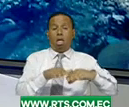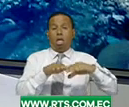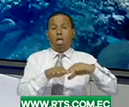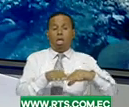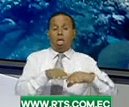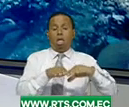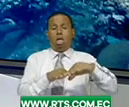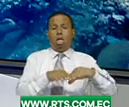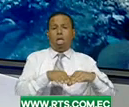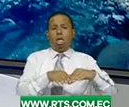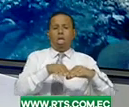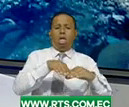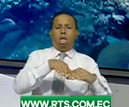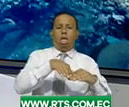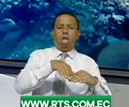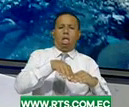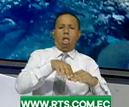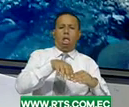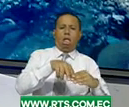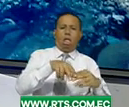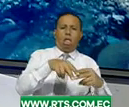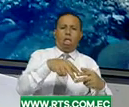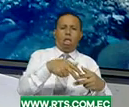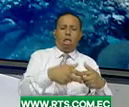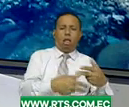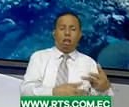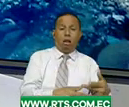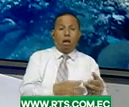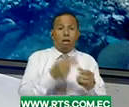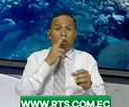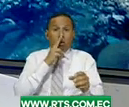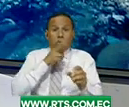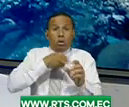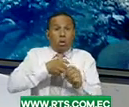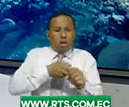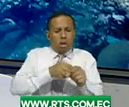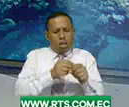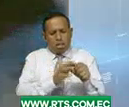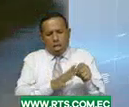que empezó a contaminar el estero. Veamos.